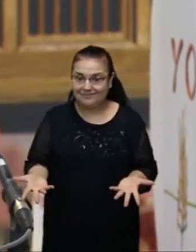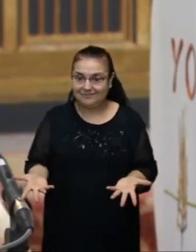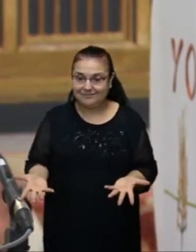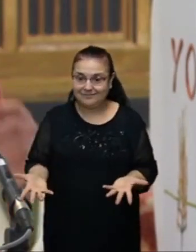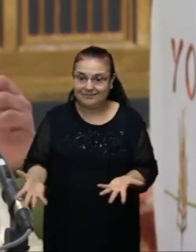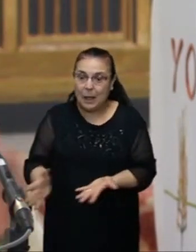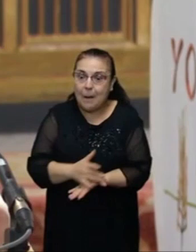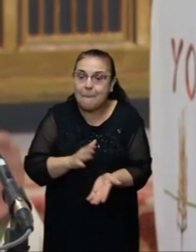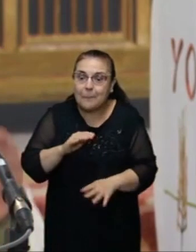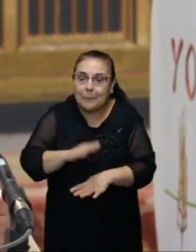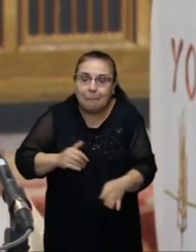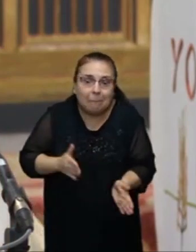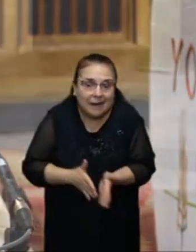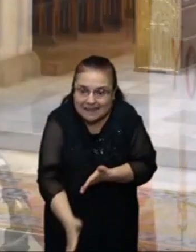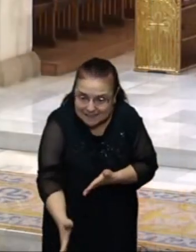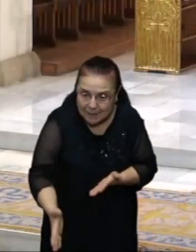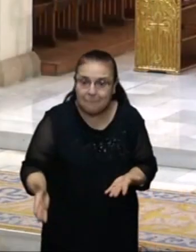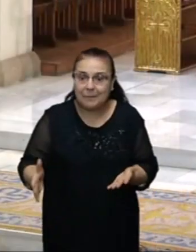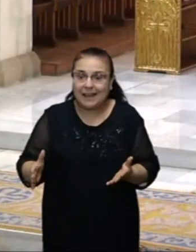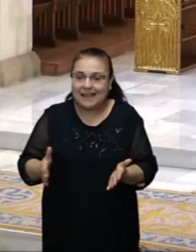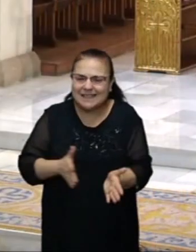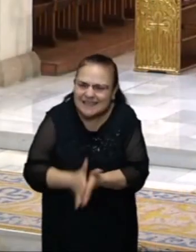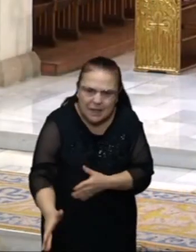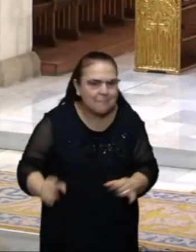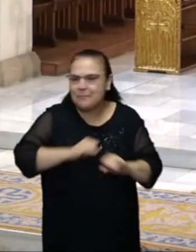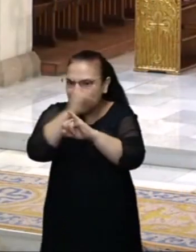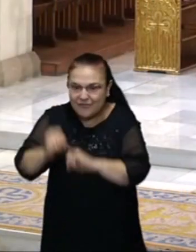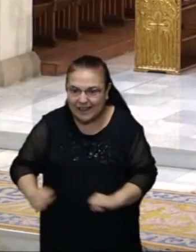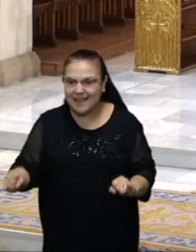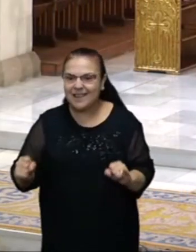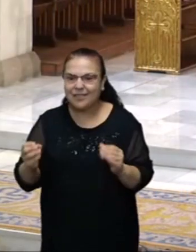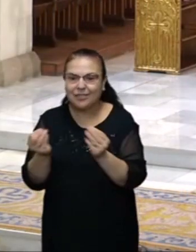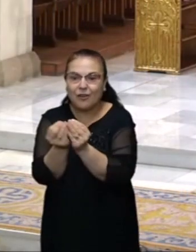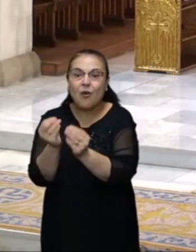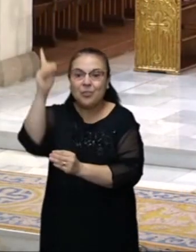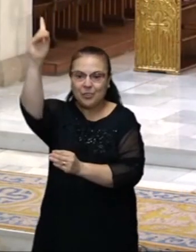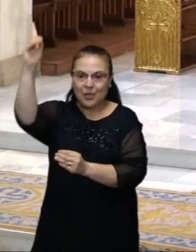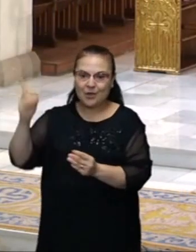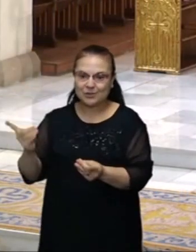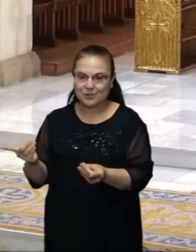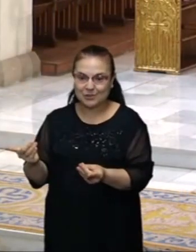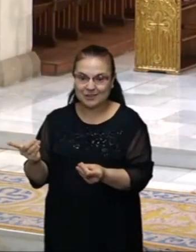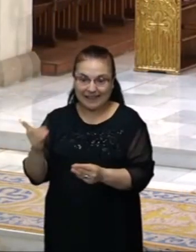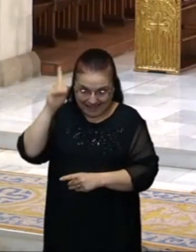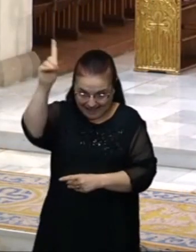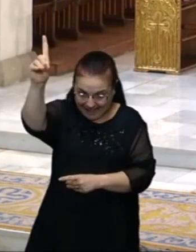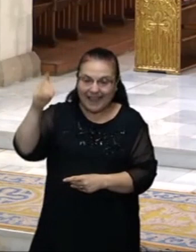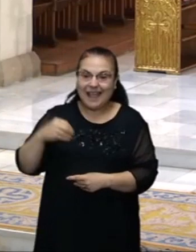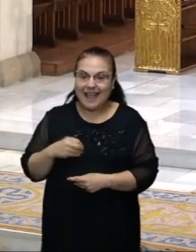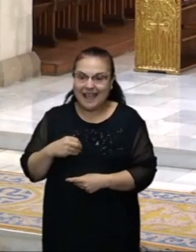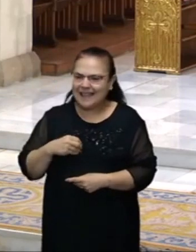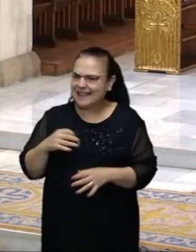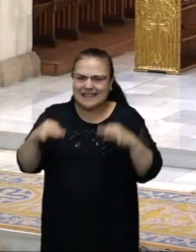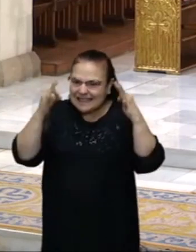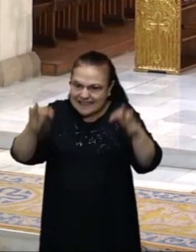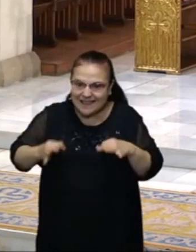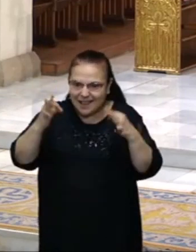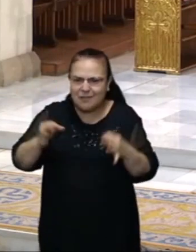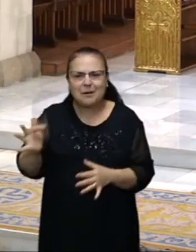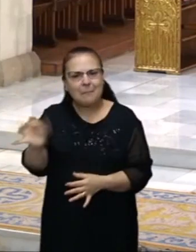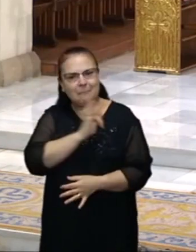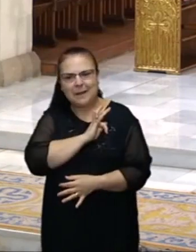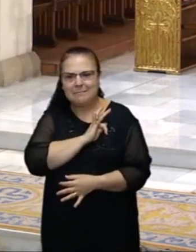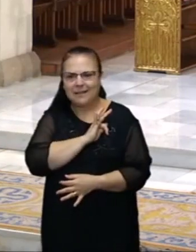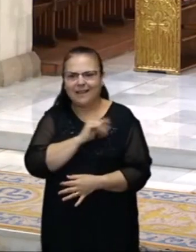eternidad, siendo siempre feliz con Dios. Así te lo va a premiar Dios, porque es el mejor pagador y porque no se deja vencer en